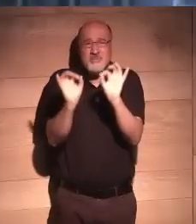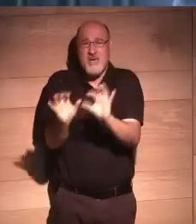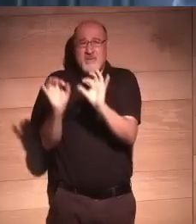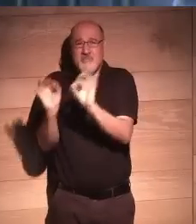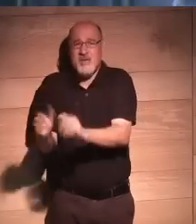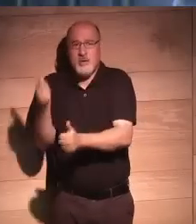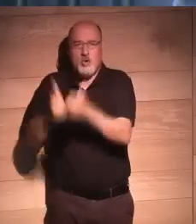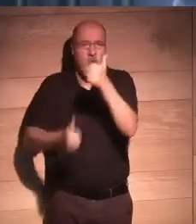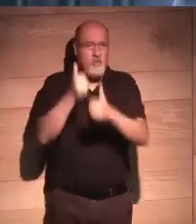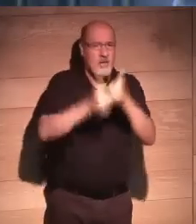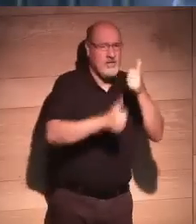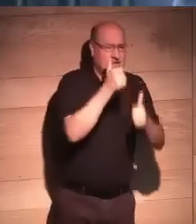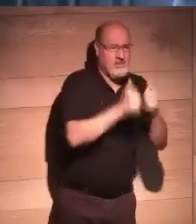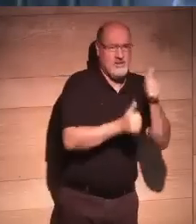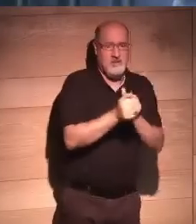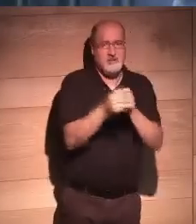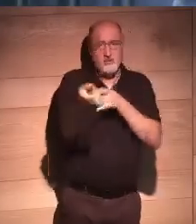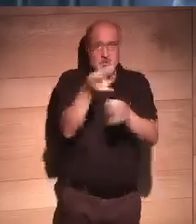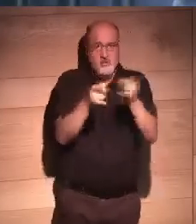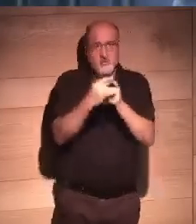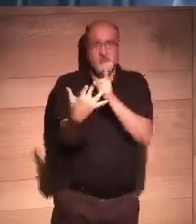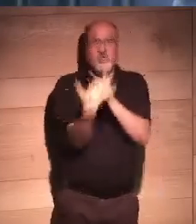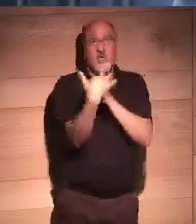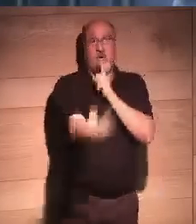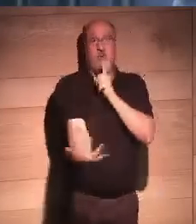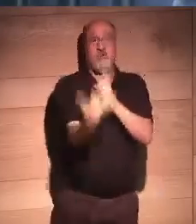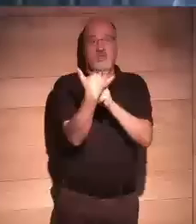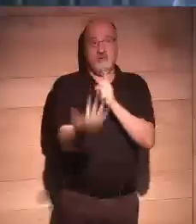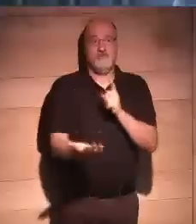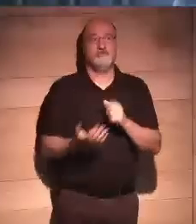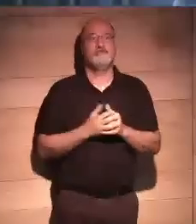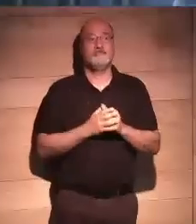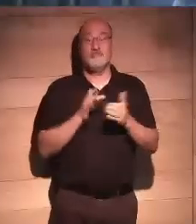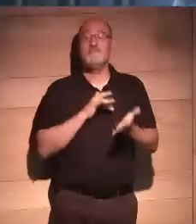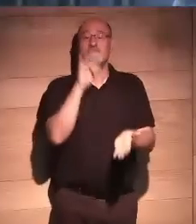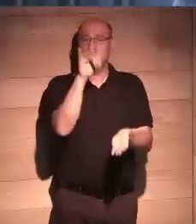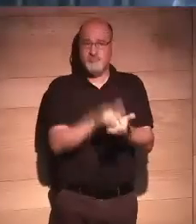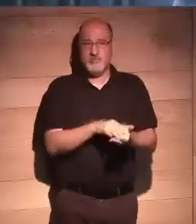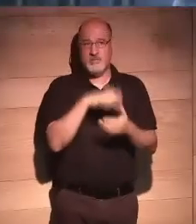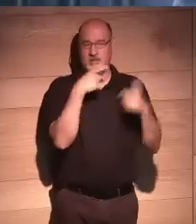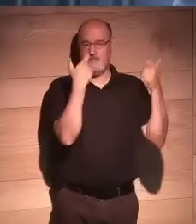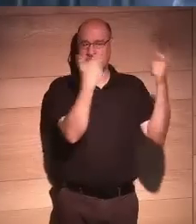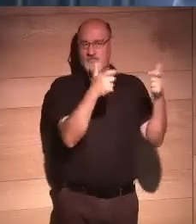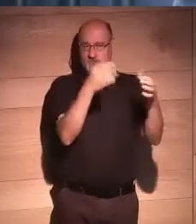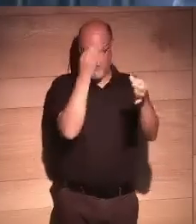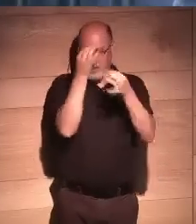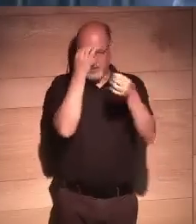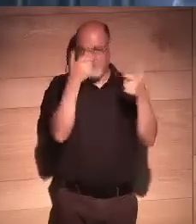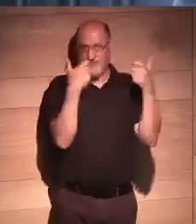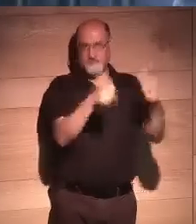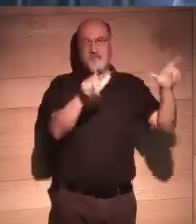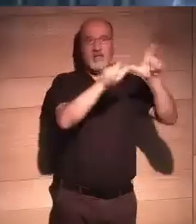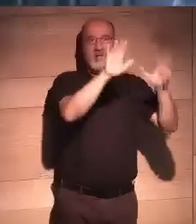la competencia. Y eso pasó. Y es más, hizo una descripción por cadenas de lo que iba a